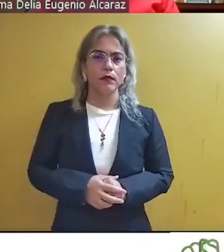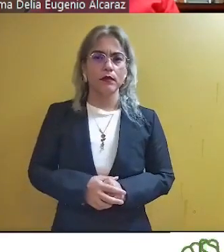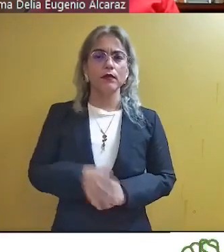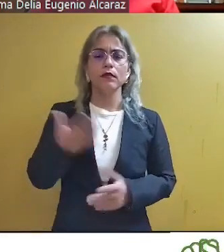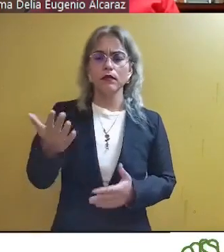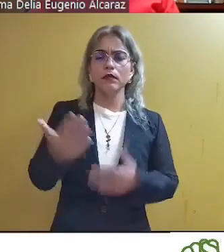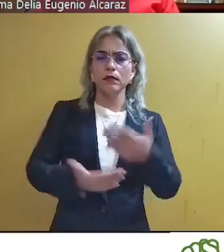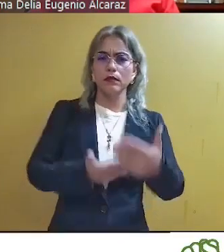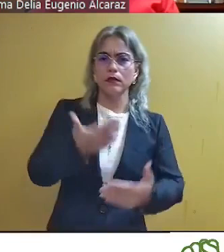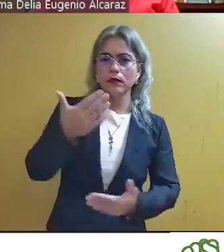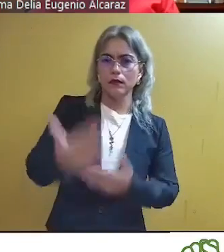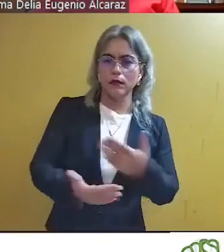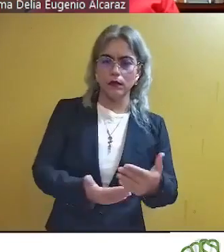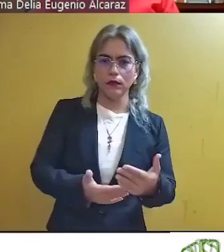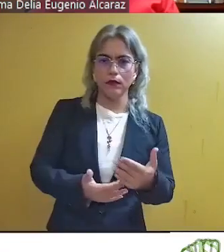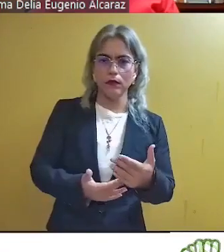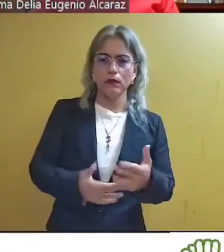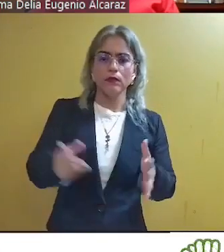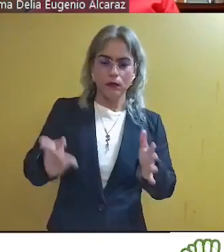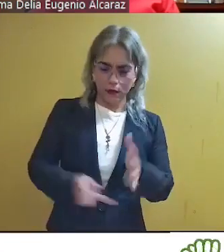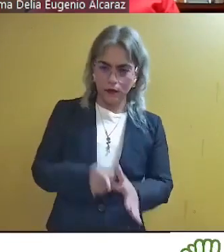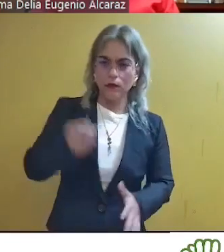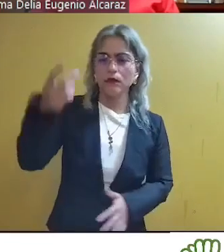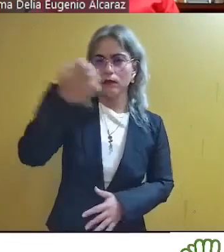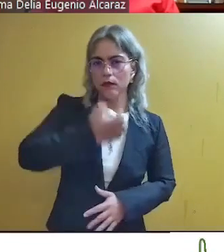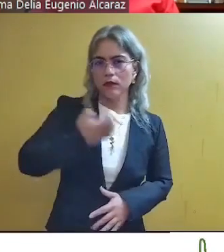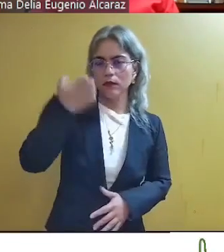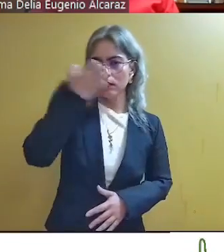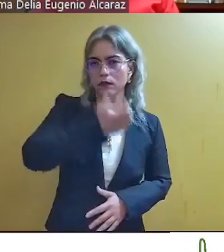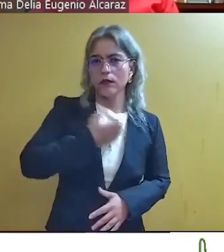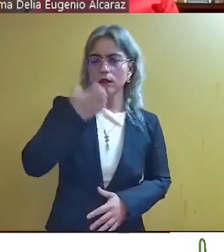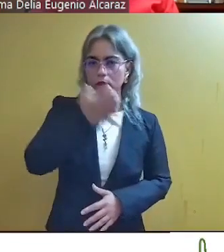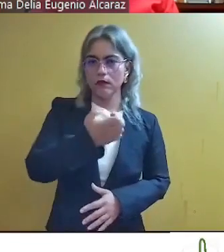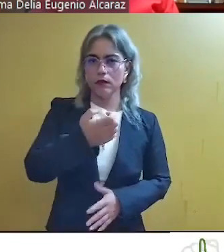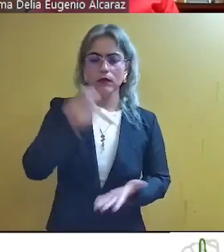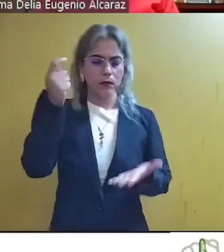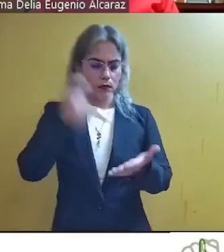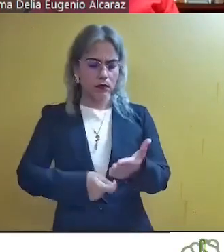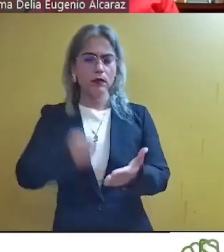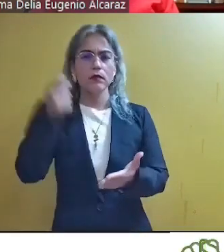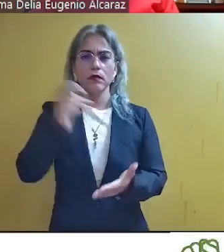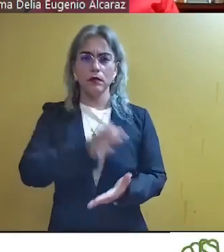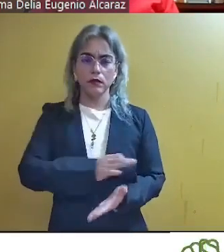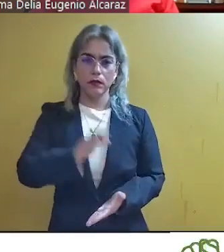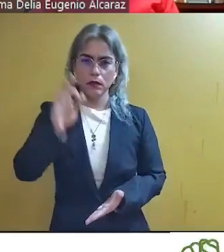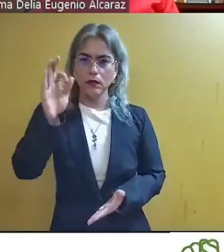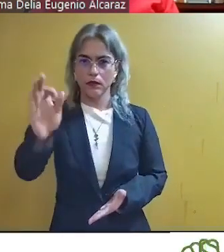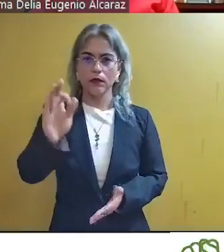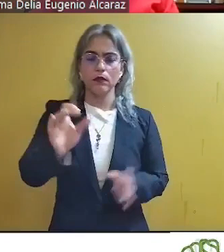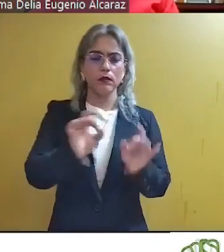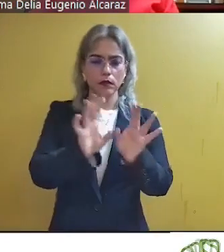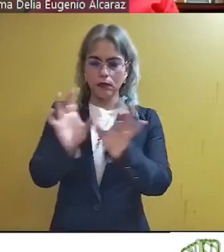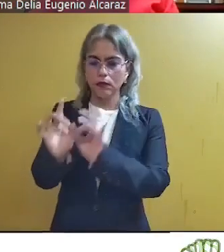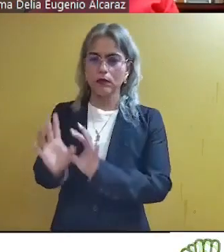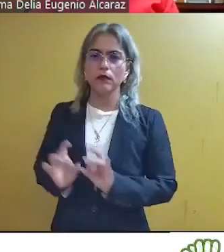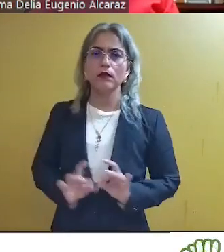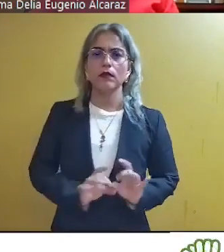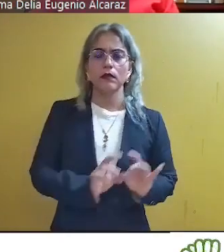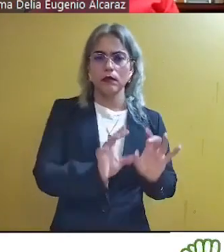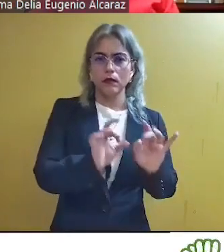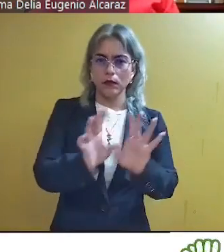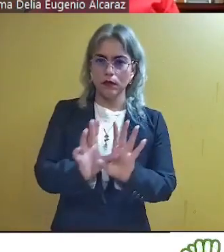sustanciar precisamente un proceso para determinar, mediante la emisión de una sentencia interlocutoria, las circunstancias particulares